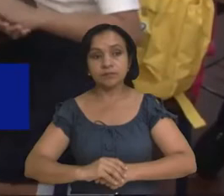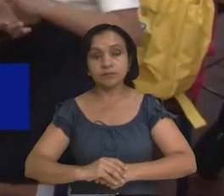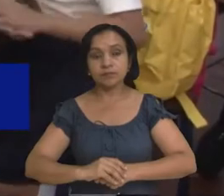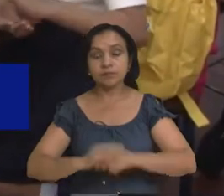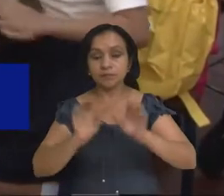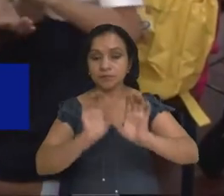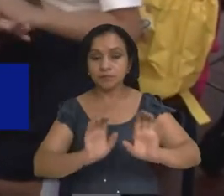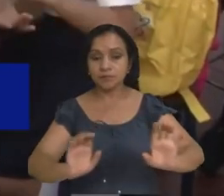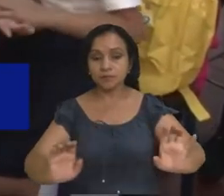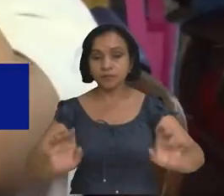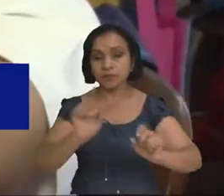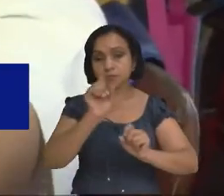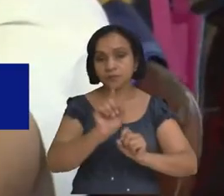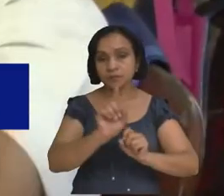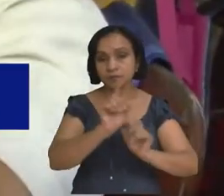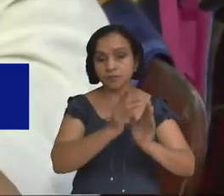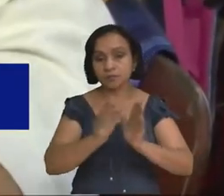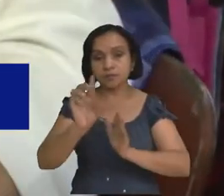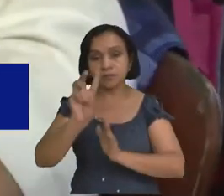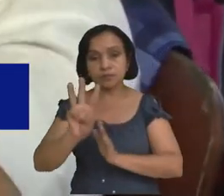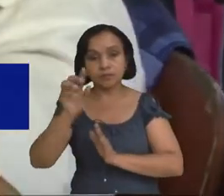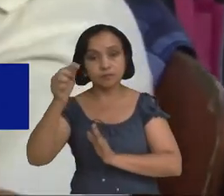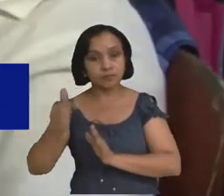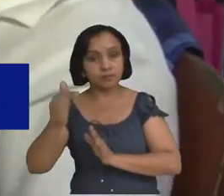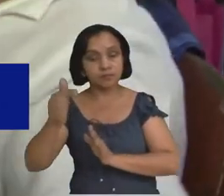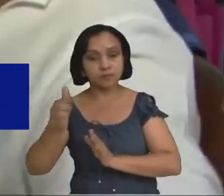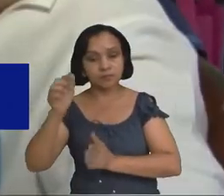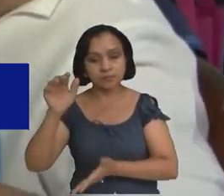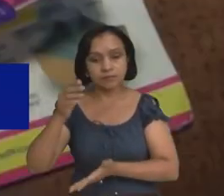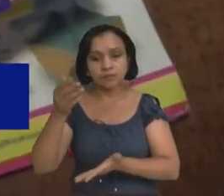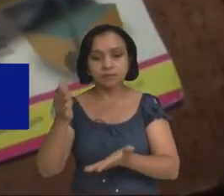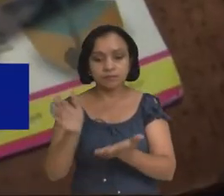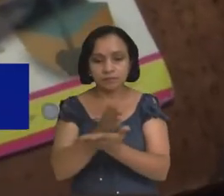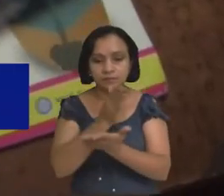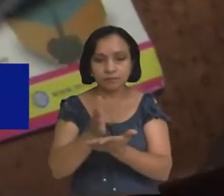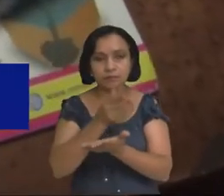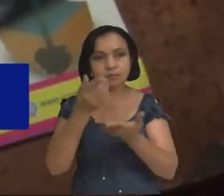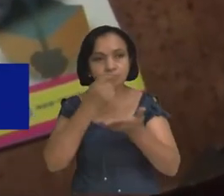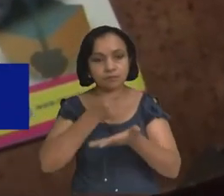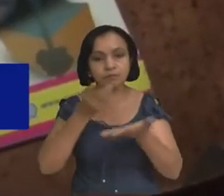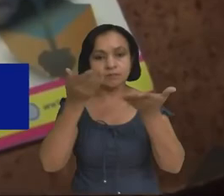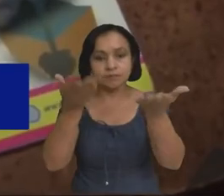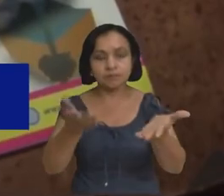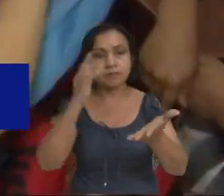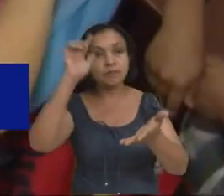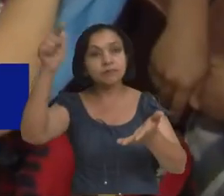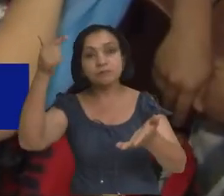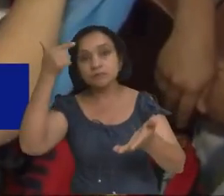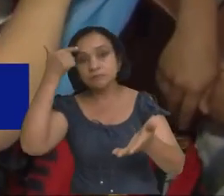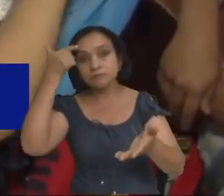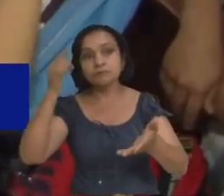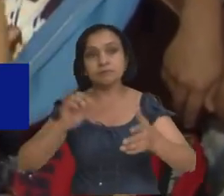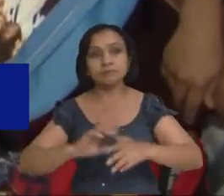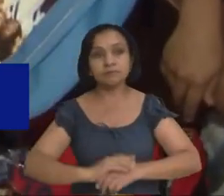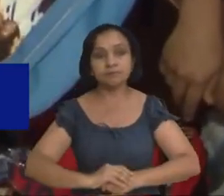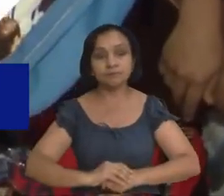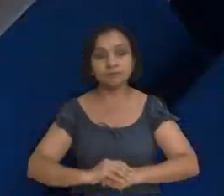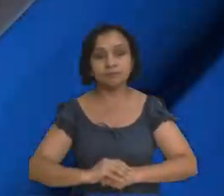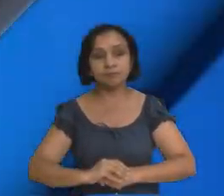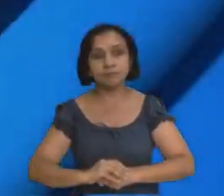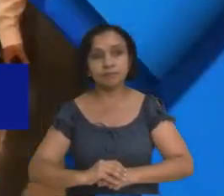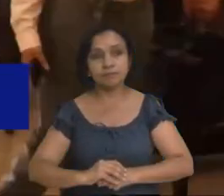Niños de primero a tercer grado en Managua reciben paquetes escolares de parte del gobierno.